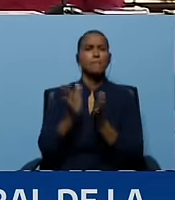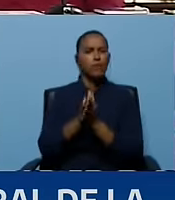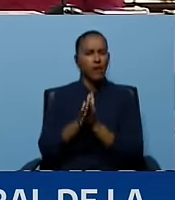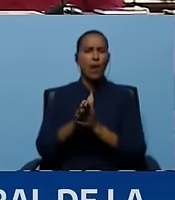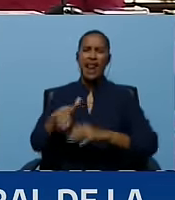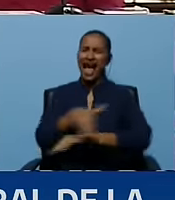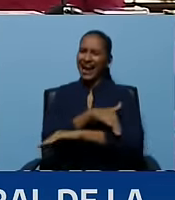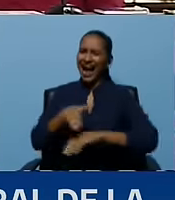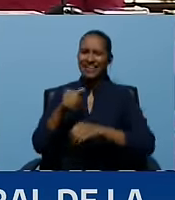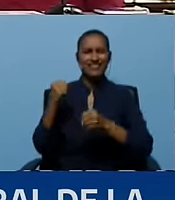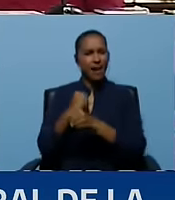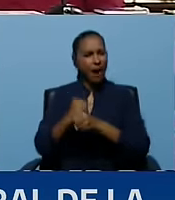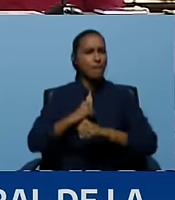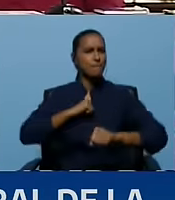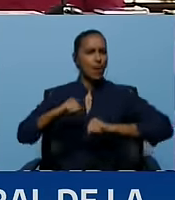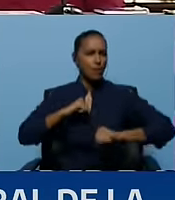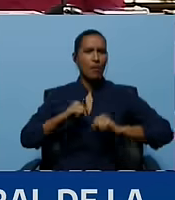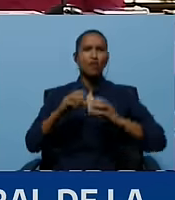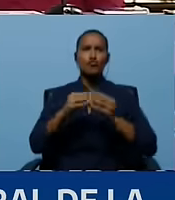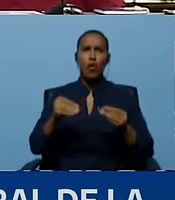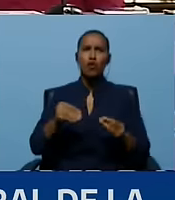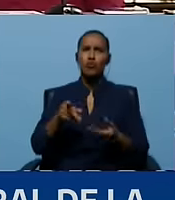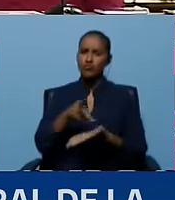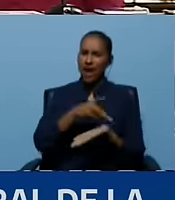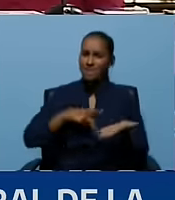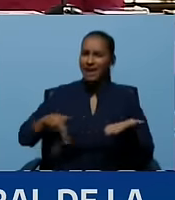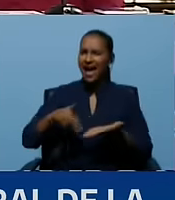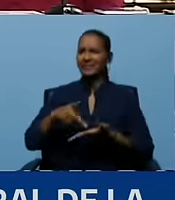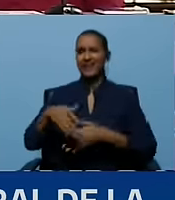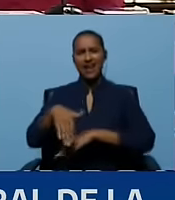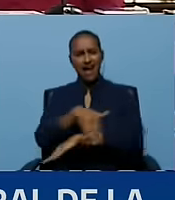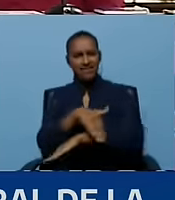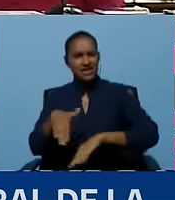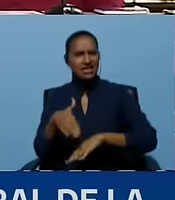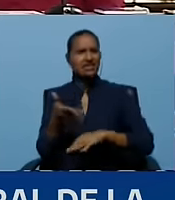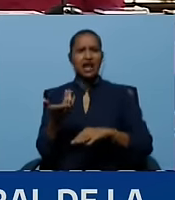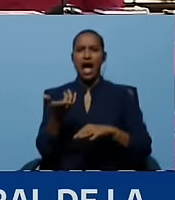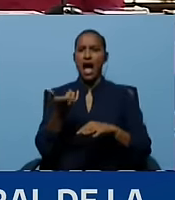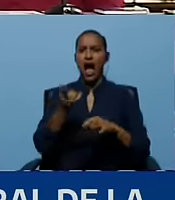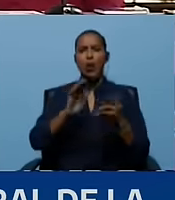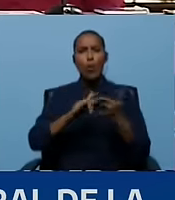en las calles, todo el día, en una plaza, en una avenida, en un urbanismo.